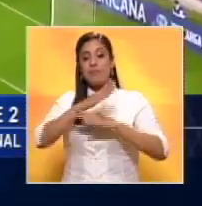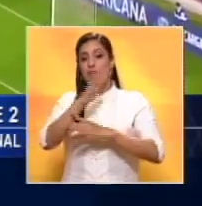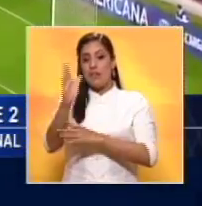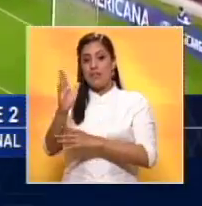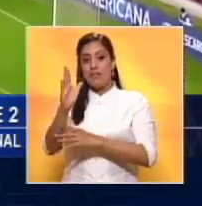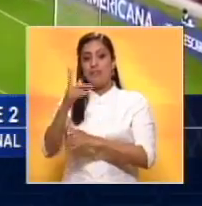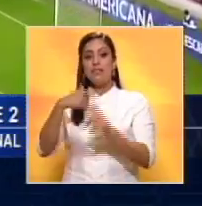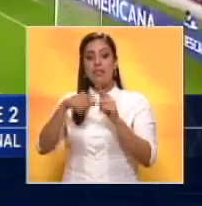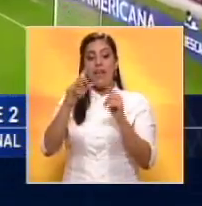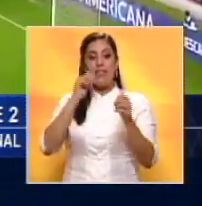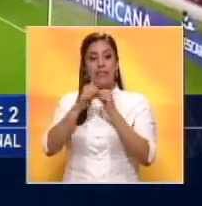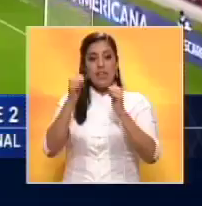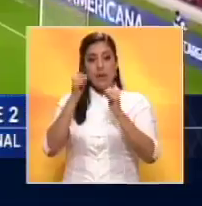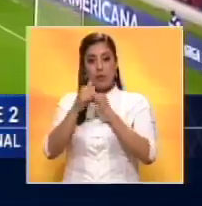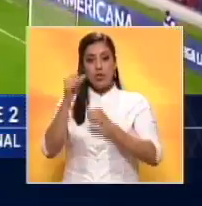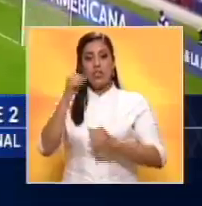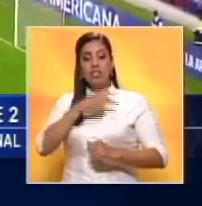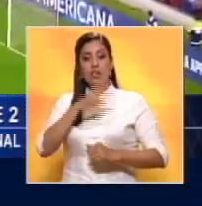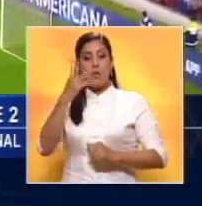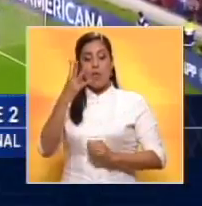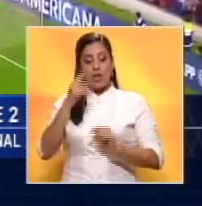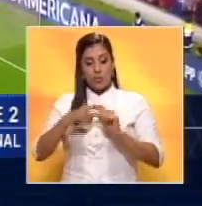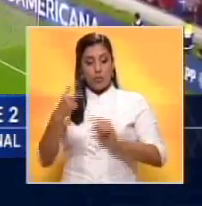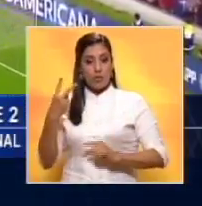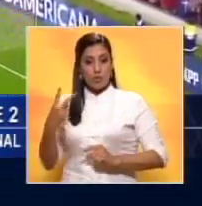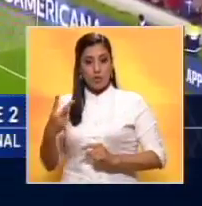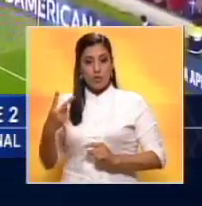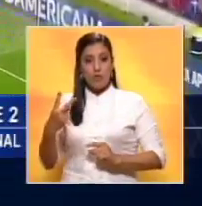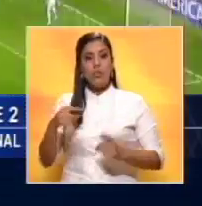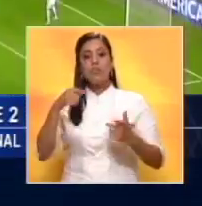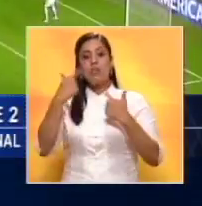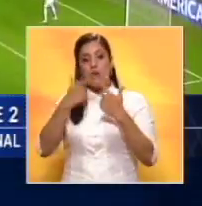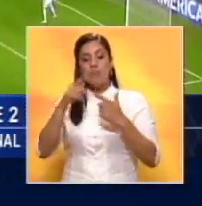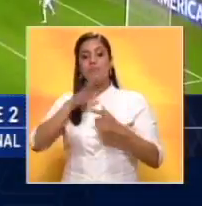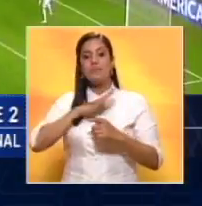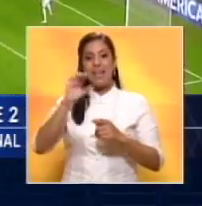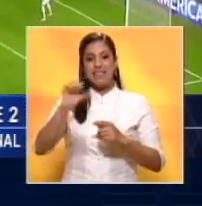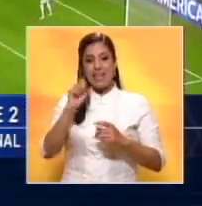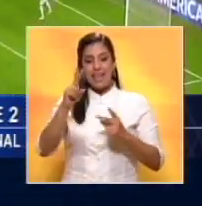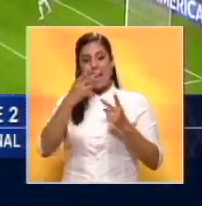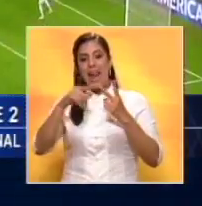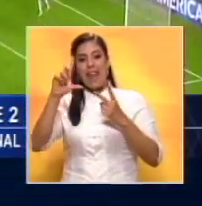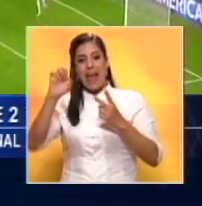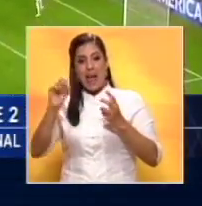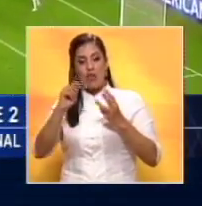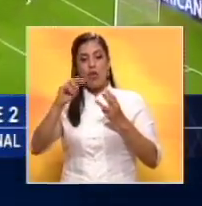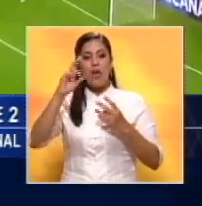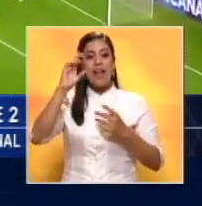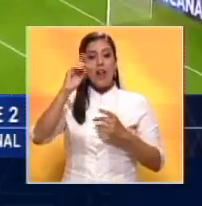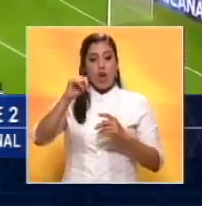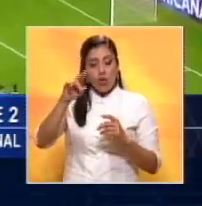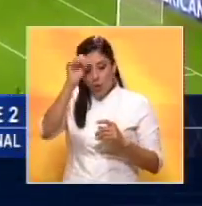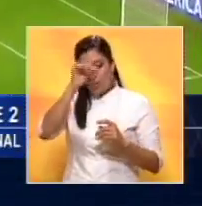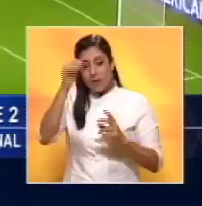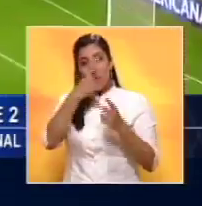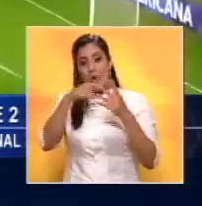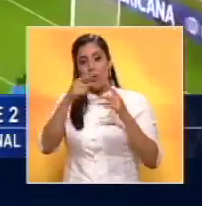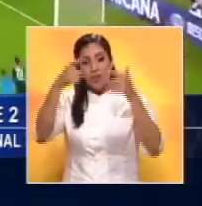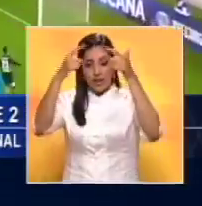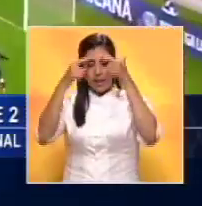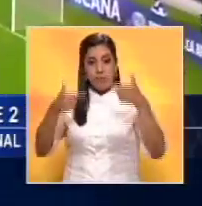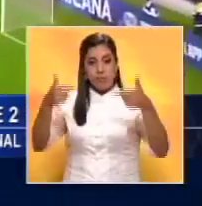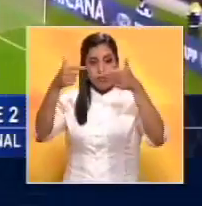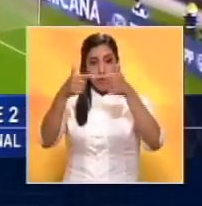derrotar en la ida a Deportes Iquique de Chile 4-2. Alan Franco, Ezequiel Barco, Leandro Fernández y Neri Domínguez convirtieron por el Rey de